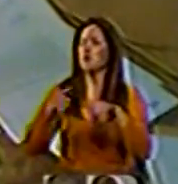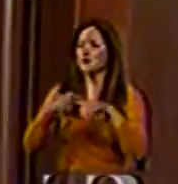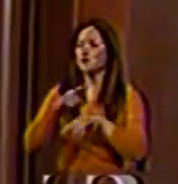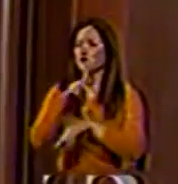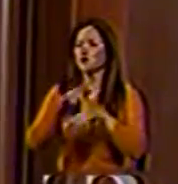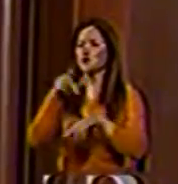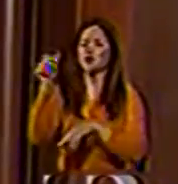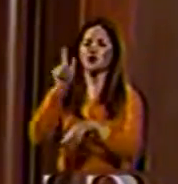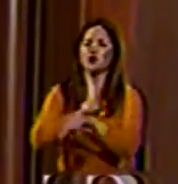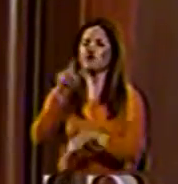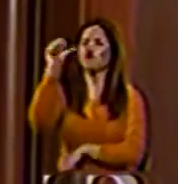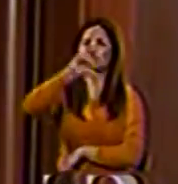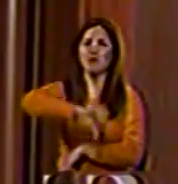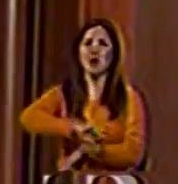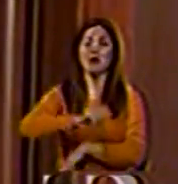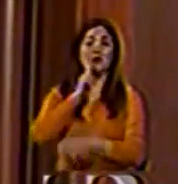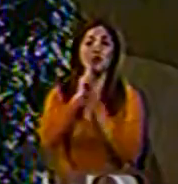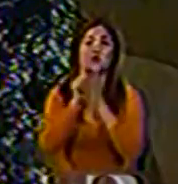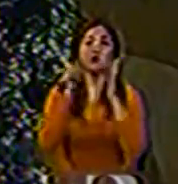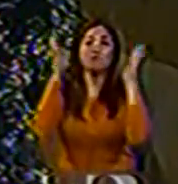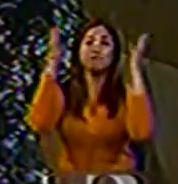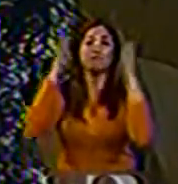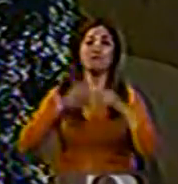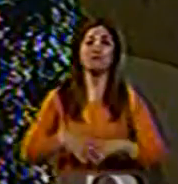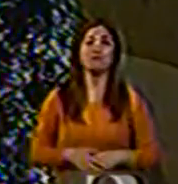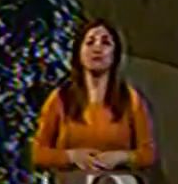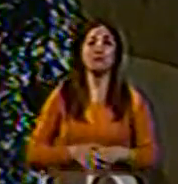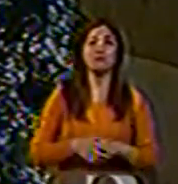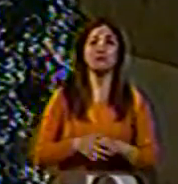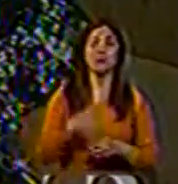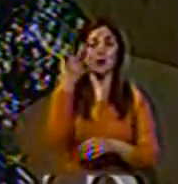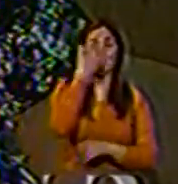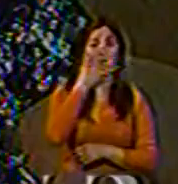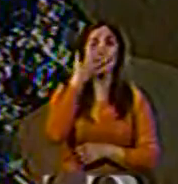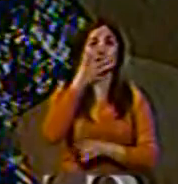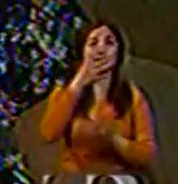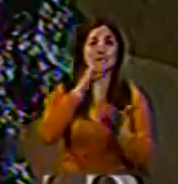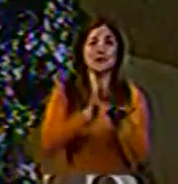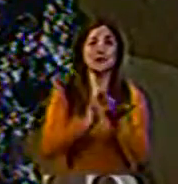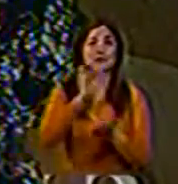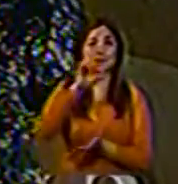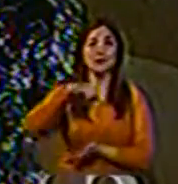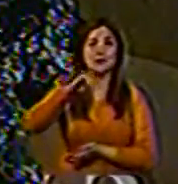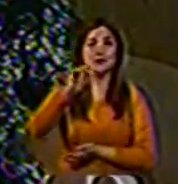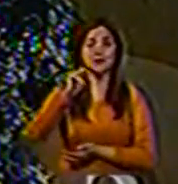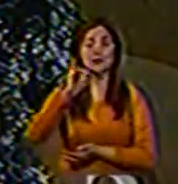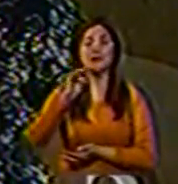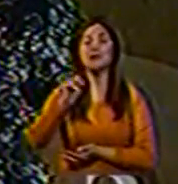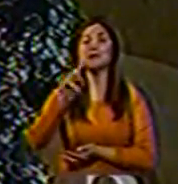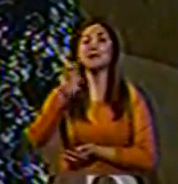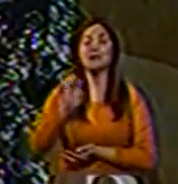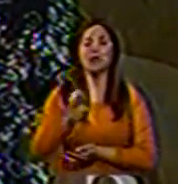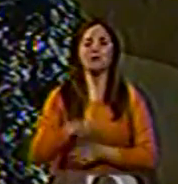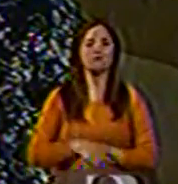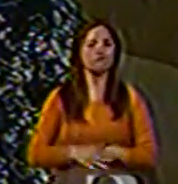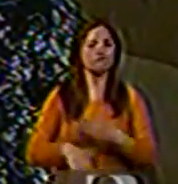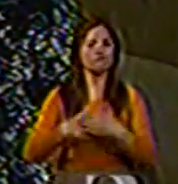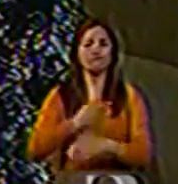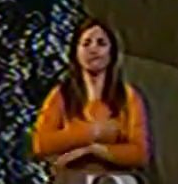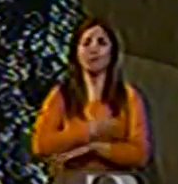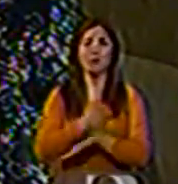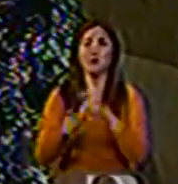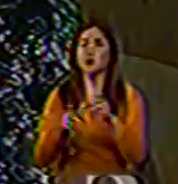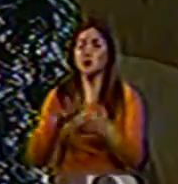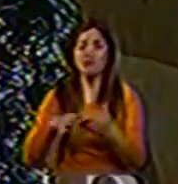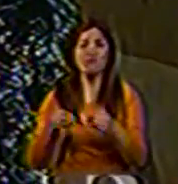similares que no son denunciados en 500 y esmeraldas son yo creo que es el pan de cada día y nadie hace